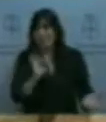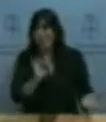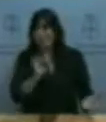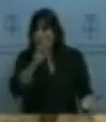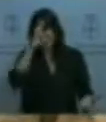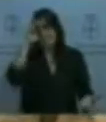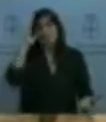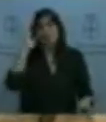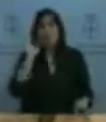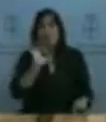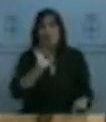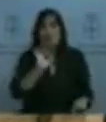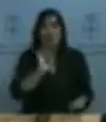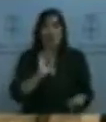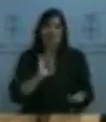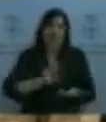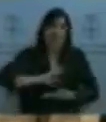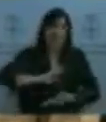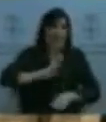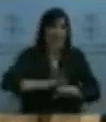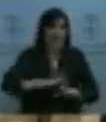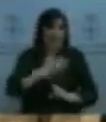La palabra. Gracias, presidente. Buenas tardes, consejero. La pregunta del Grupo Parlamentario Popular es ¿por qué se cerró una unidad de educación infantil en el Colegio